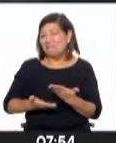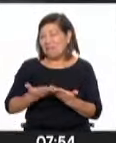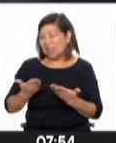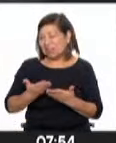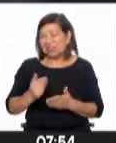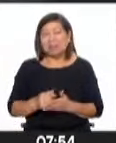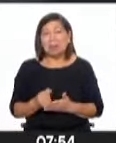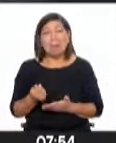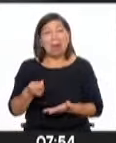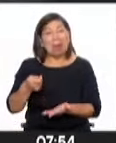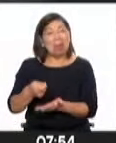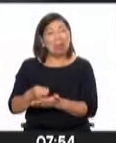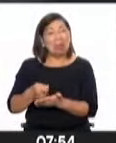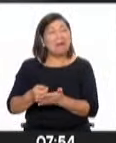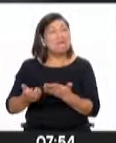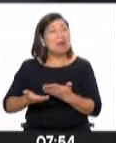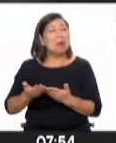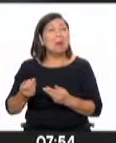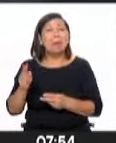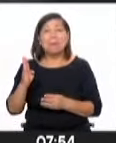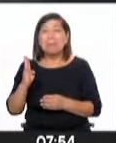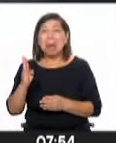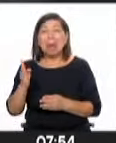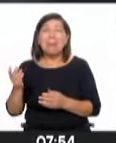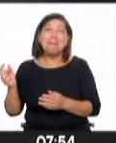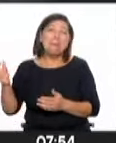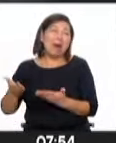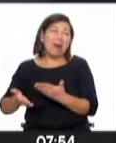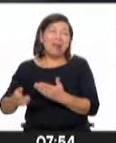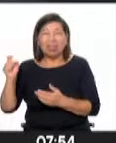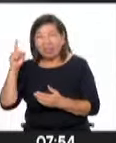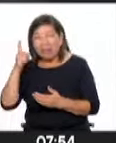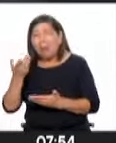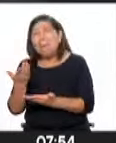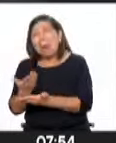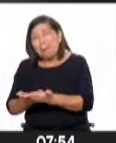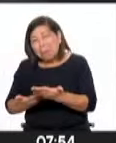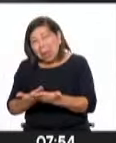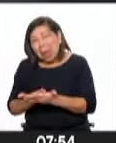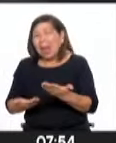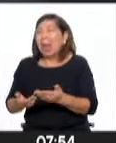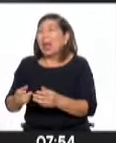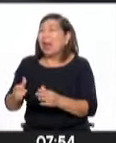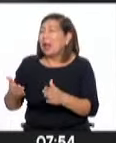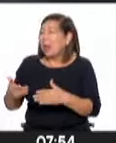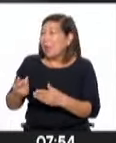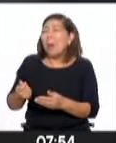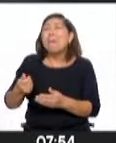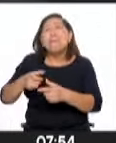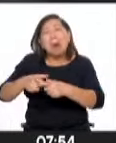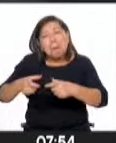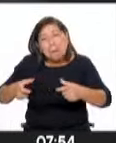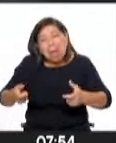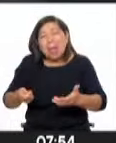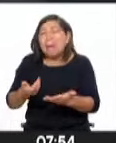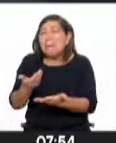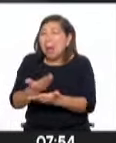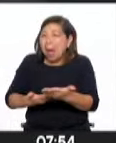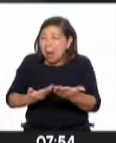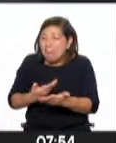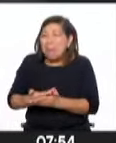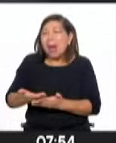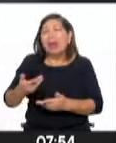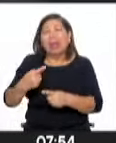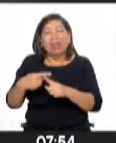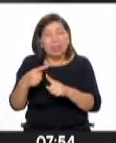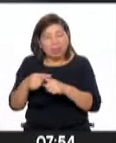Es dinero mucho más sencillo que pedirle plata al banco. Porque claro, el banco te va a pedir, o el banco, la caja, la financiera te va a pedir boletas, sustento de pago,